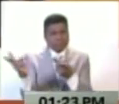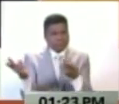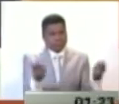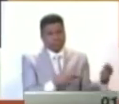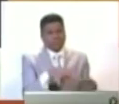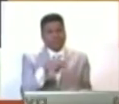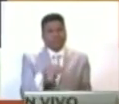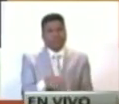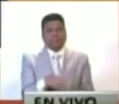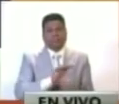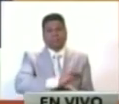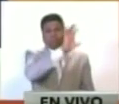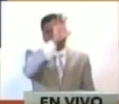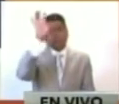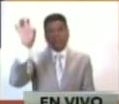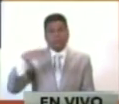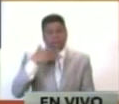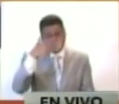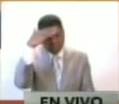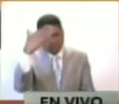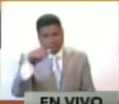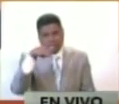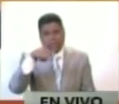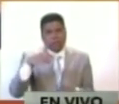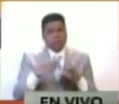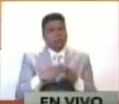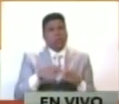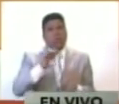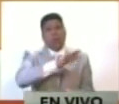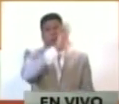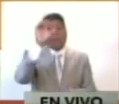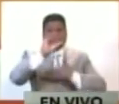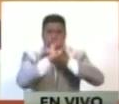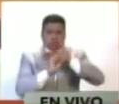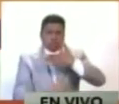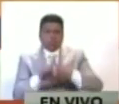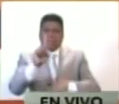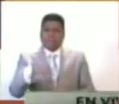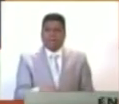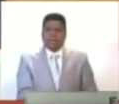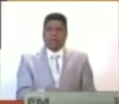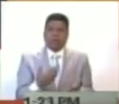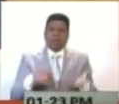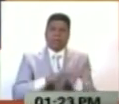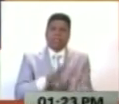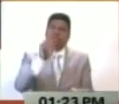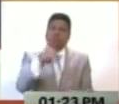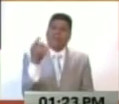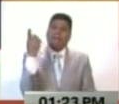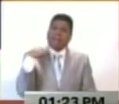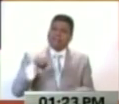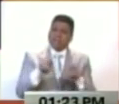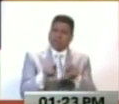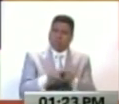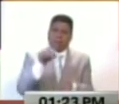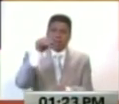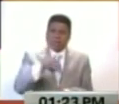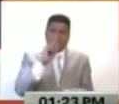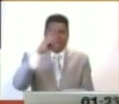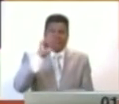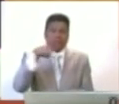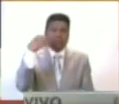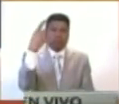habían conjugado desde la diplomacia bolivariana de paz la representación en todos estos organismos internacionales. ¿Qué